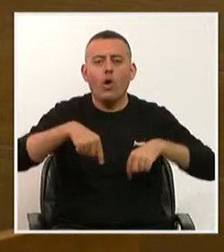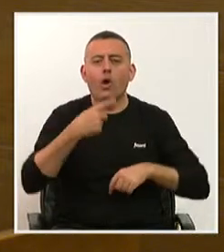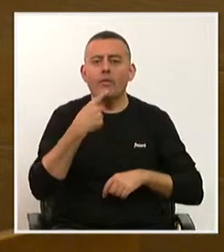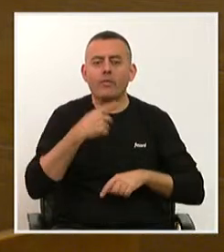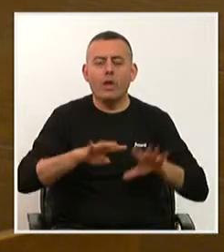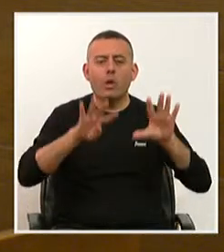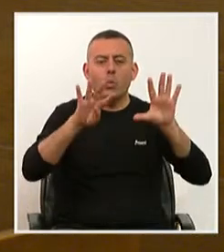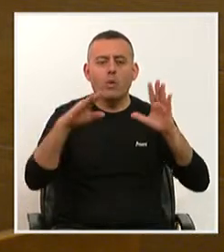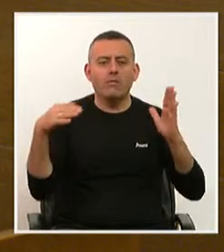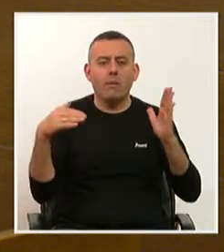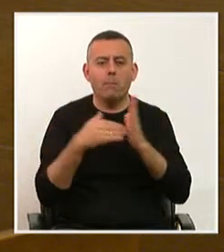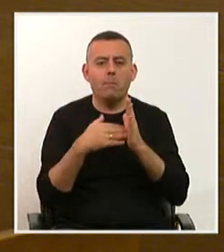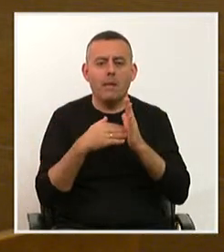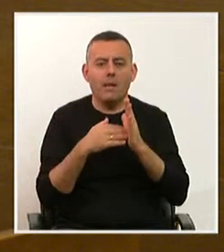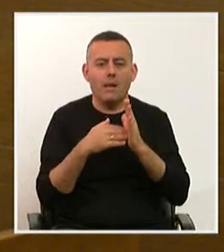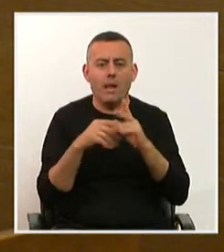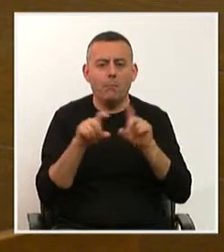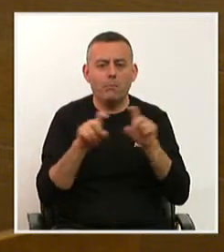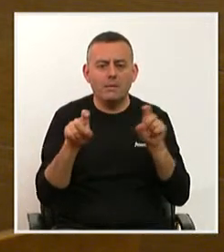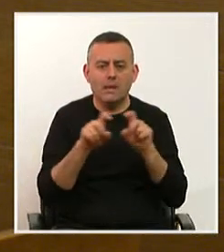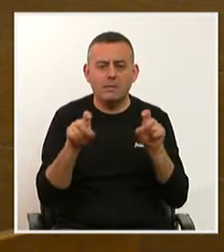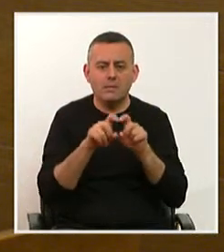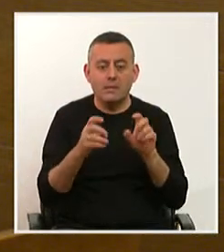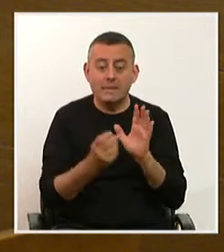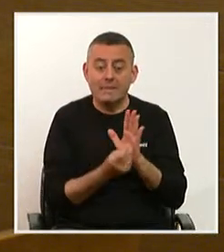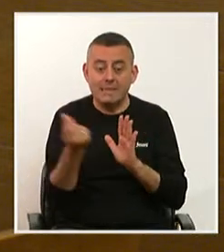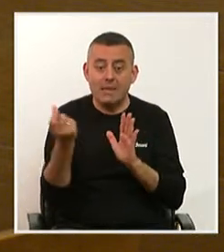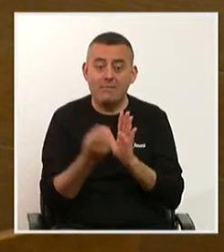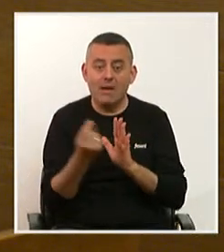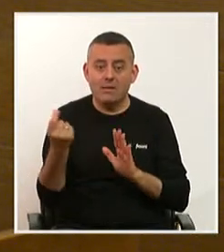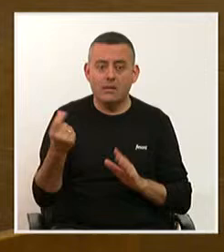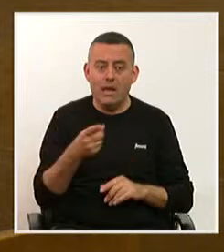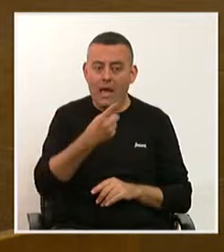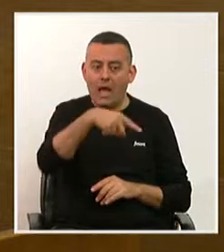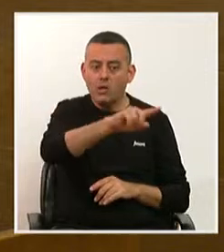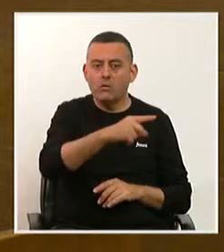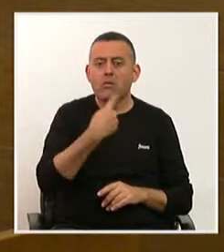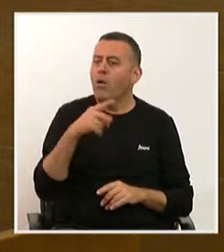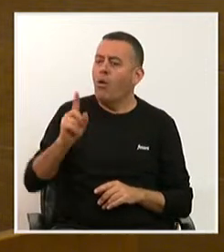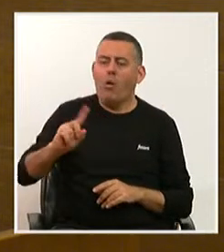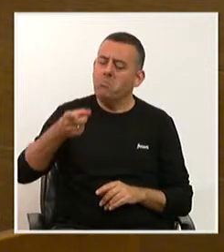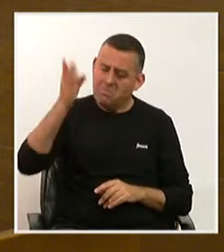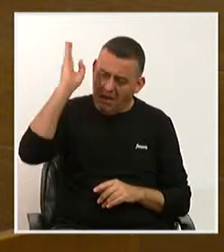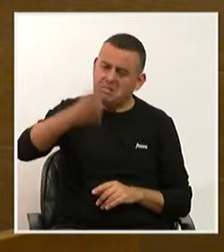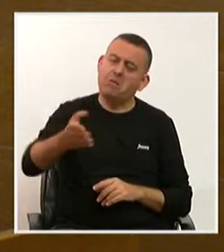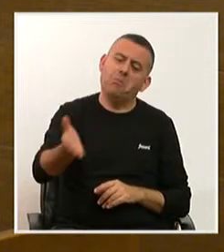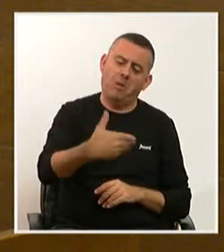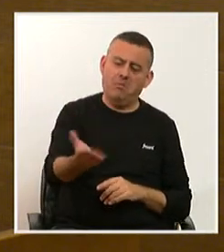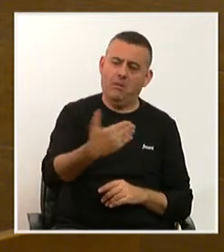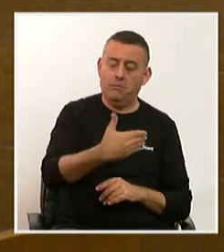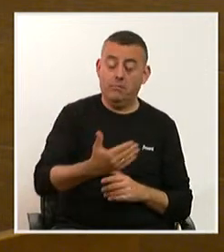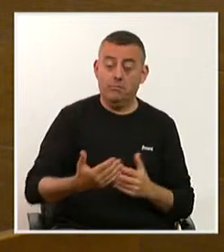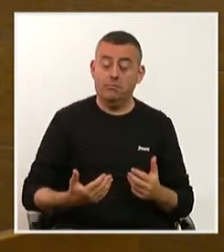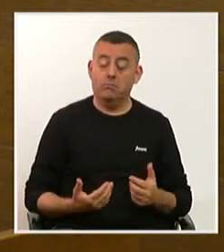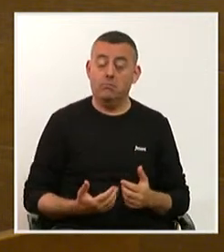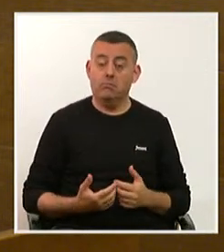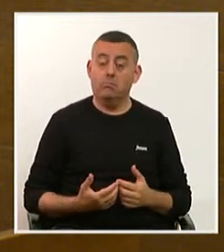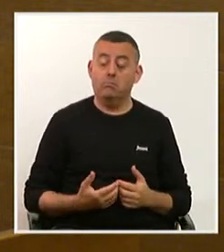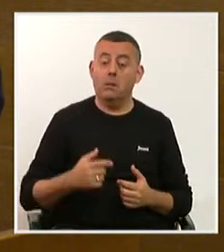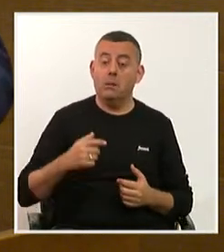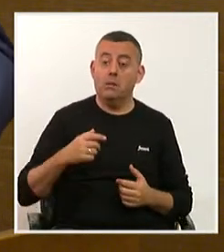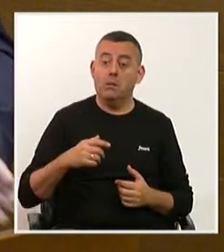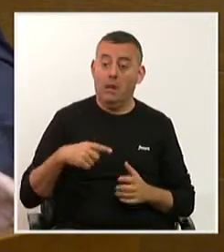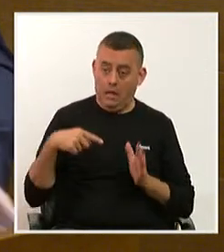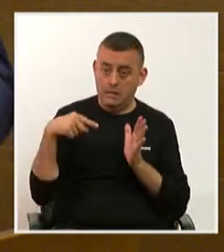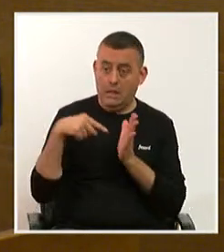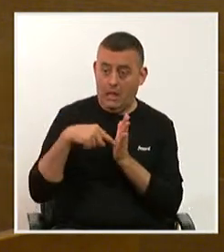empresas que salieron hoy exigen impunidad pero es que mañana les van a exigir